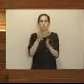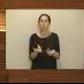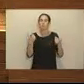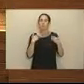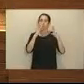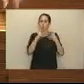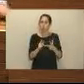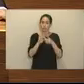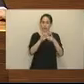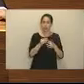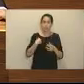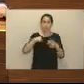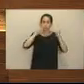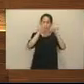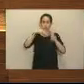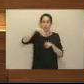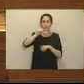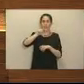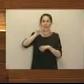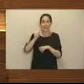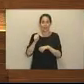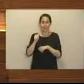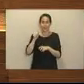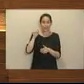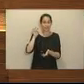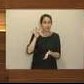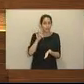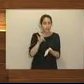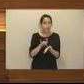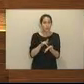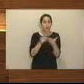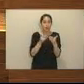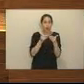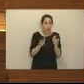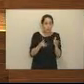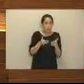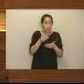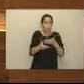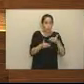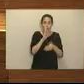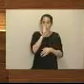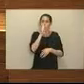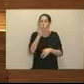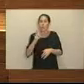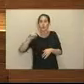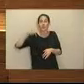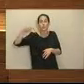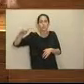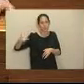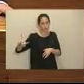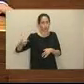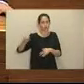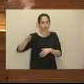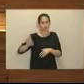derivado de ese caso Marea. Cuatro años después de que se hubiese abierto ese proceso, cuatro años después de que hubiesen